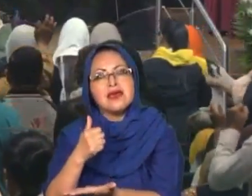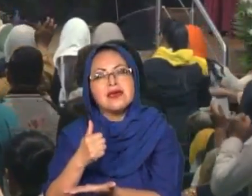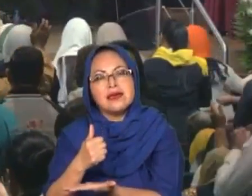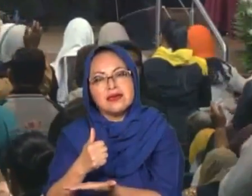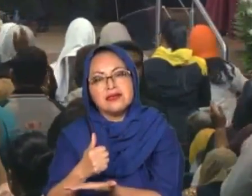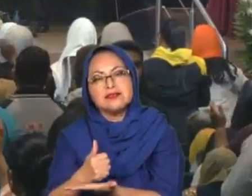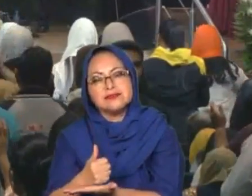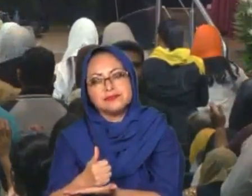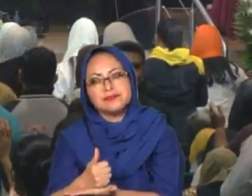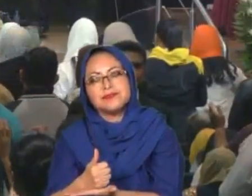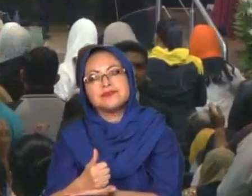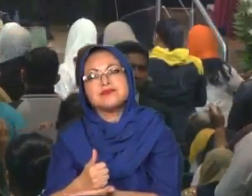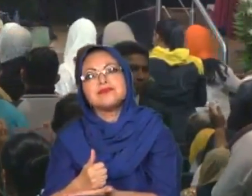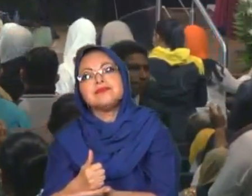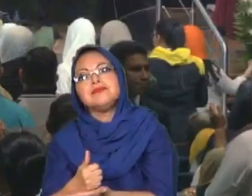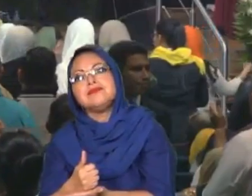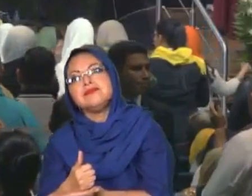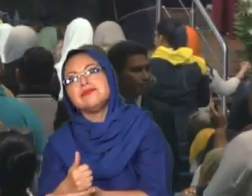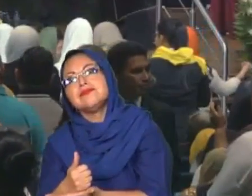amén.